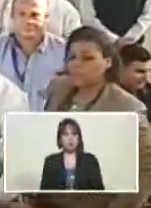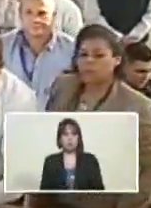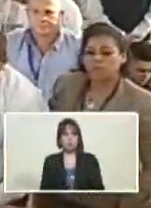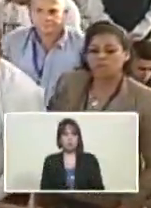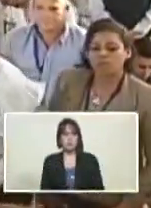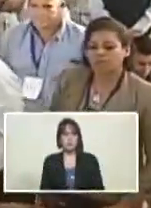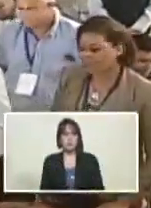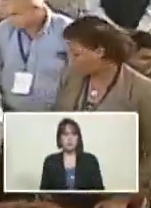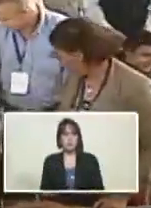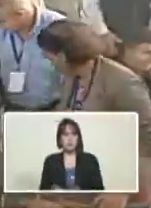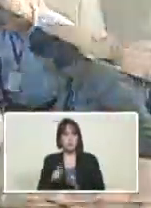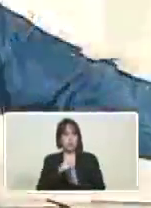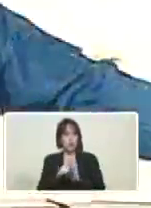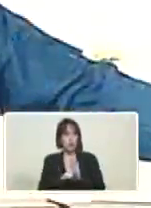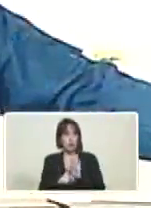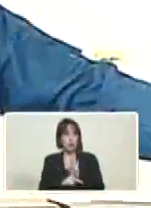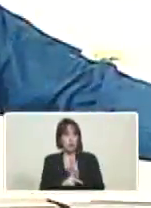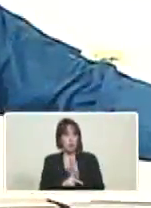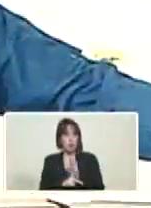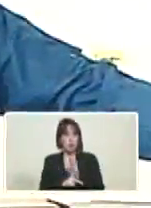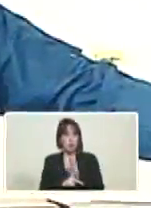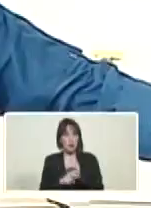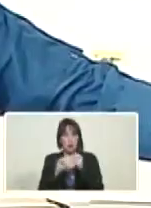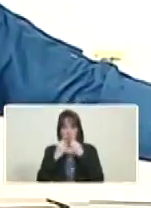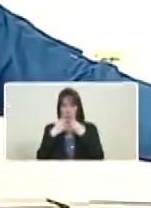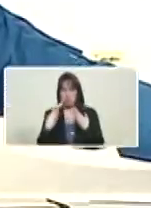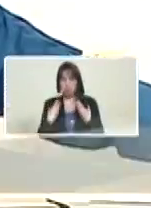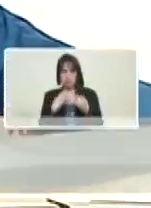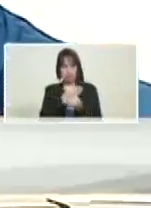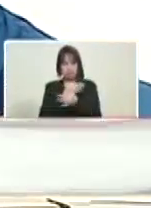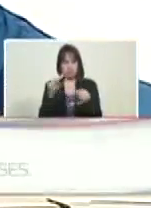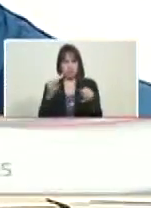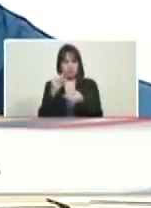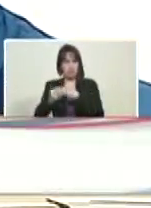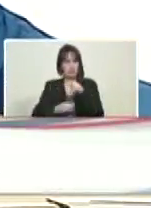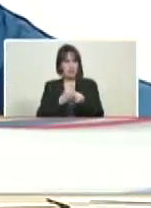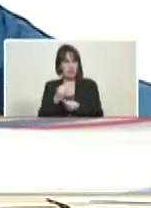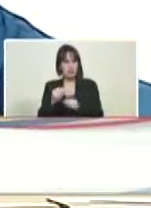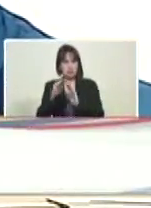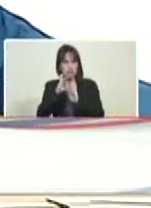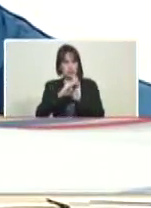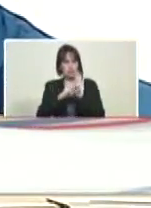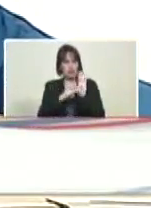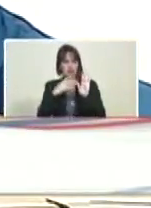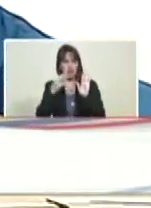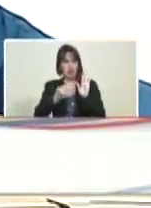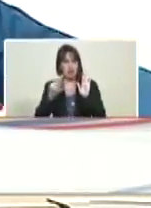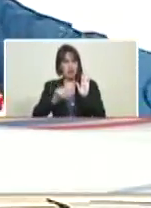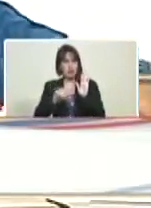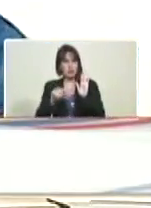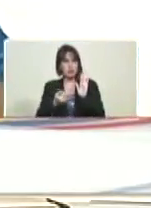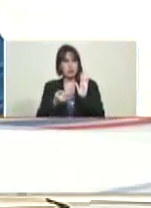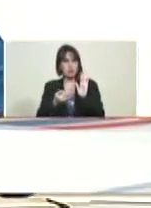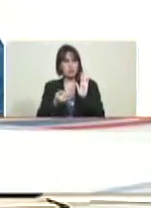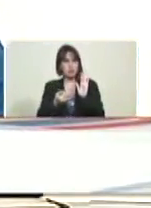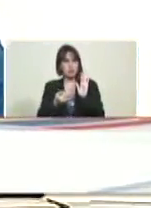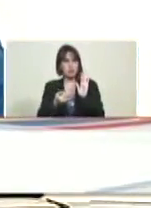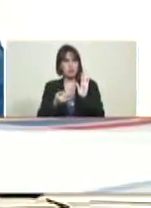Y es el plan, cuando uno tiene un plan tan bien elaborado, tan pertinente, tan realista, hay que